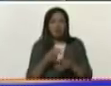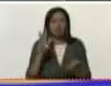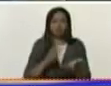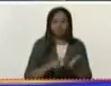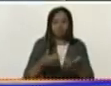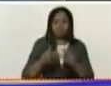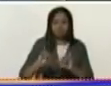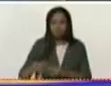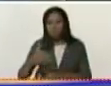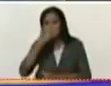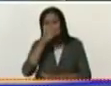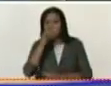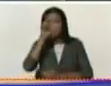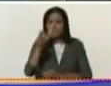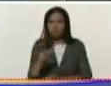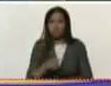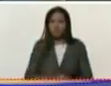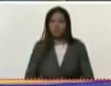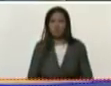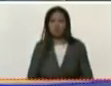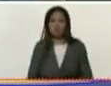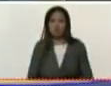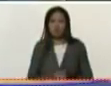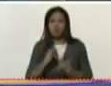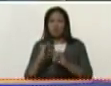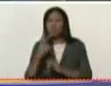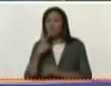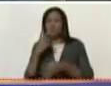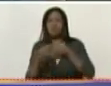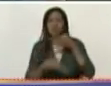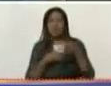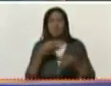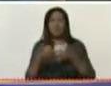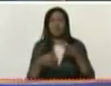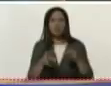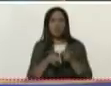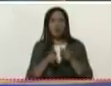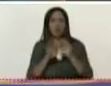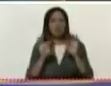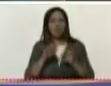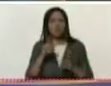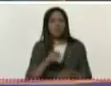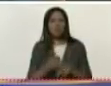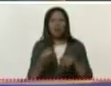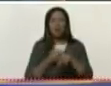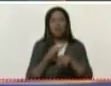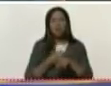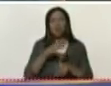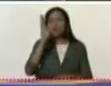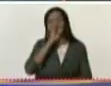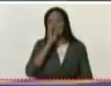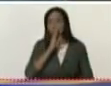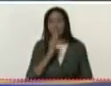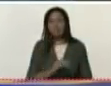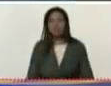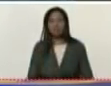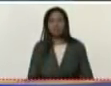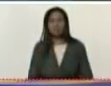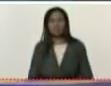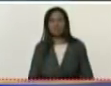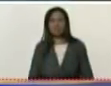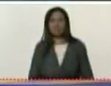estos asaltantes. Lo mismo digo al gobierno de Brasil.